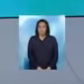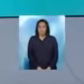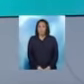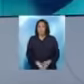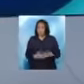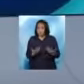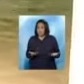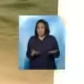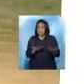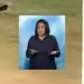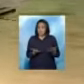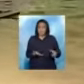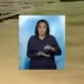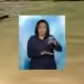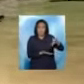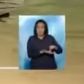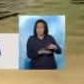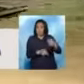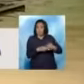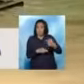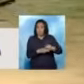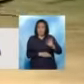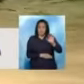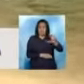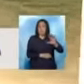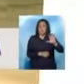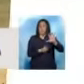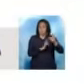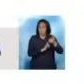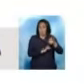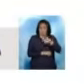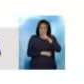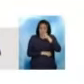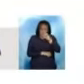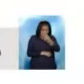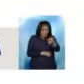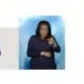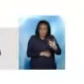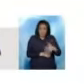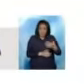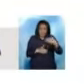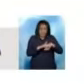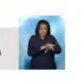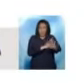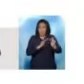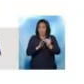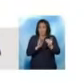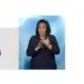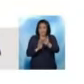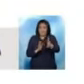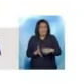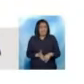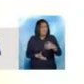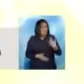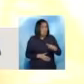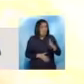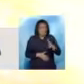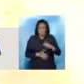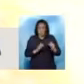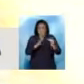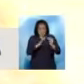Así es, Lourdes, me encuentro en la Plaza Tres Culturas, donde el agua ya ha llegado, como puedes ver, al interior de las viviendas, tapando absolutamente